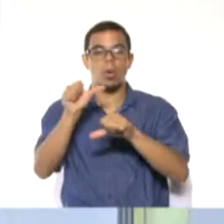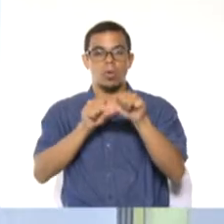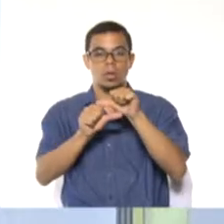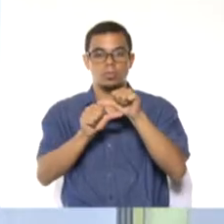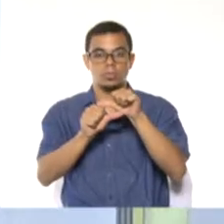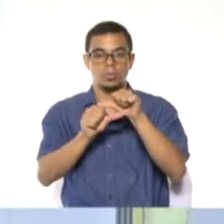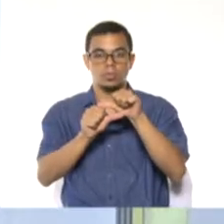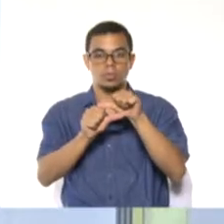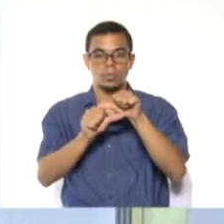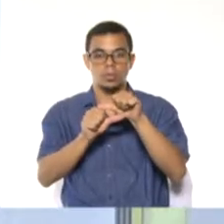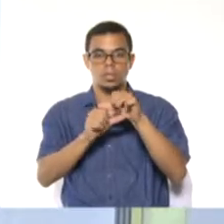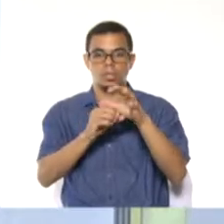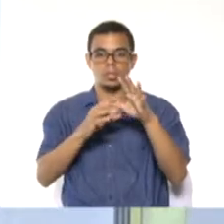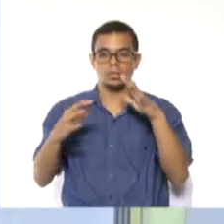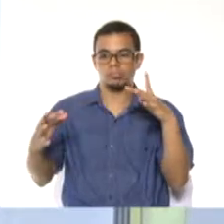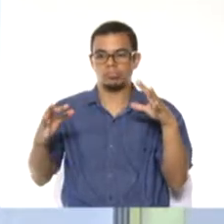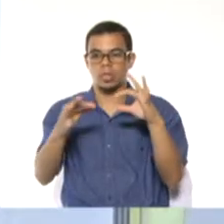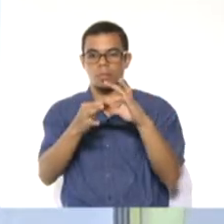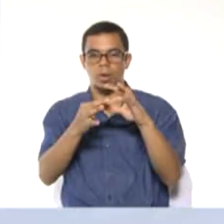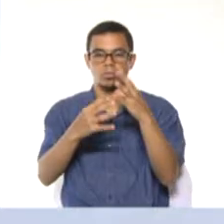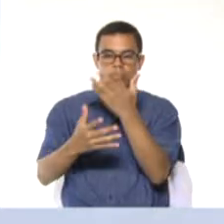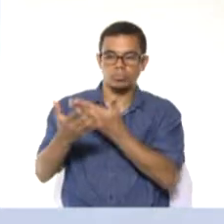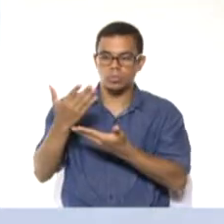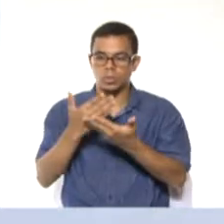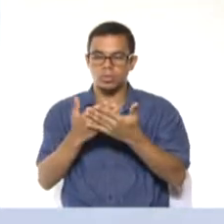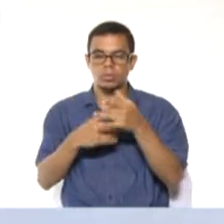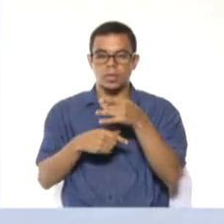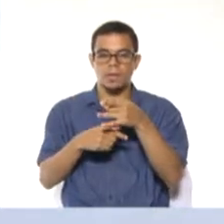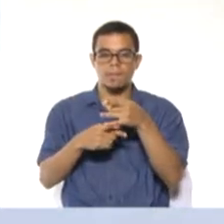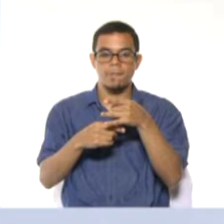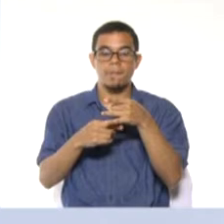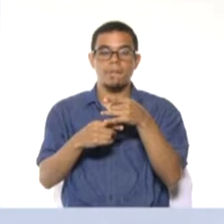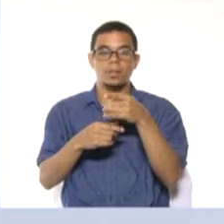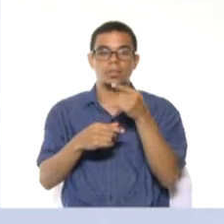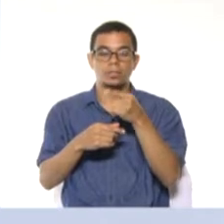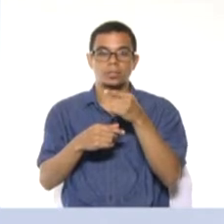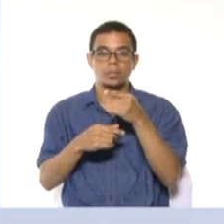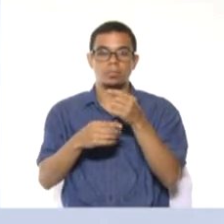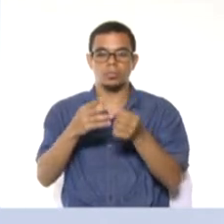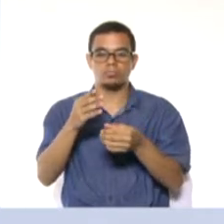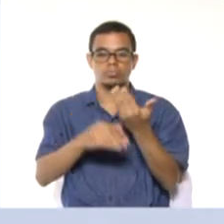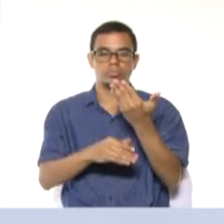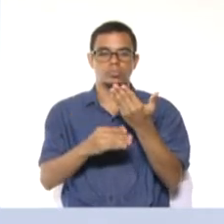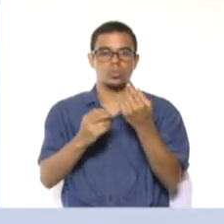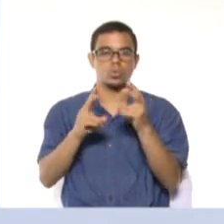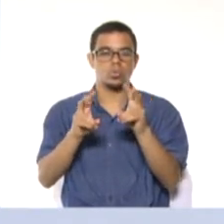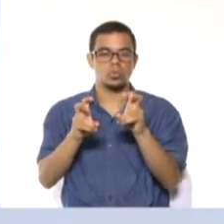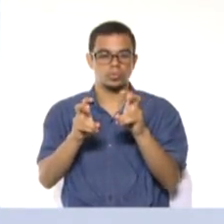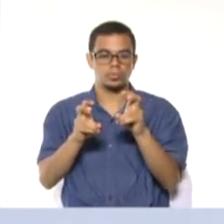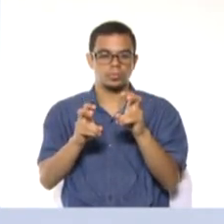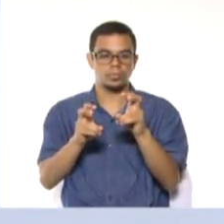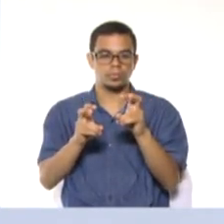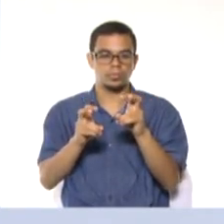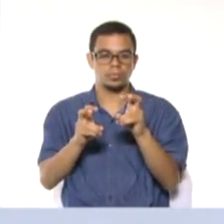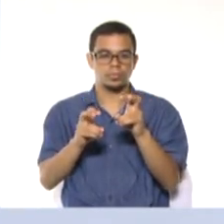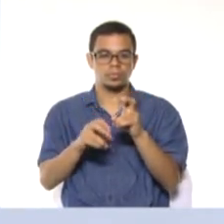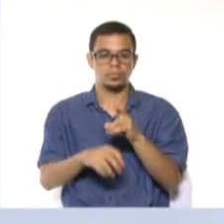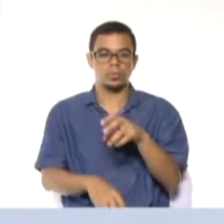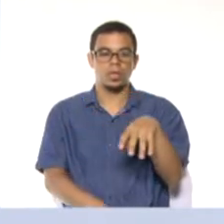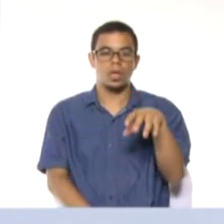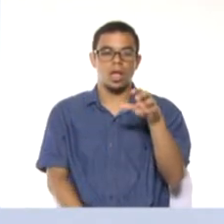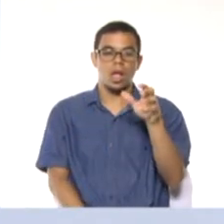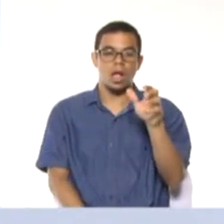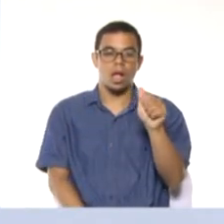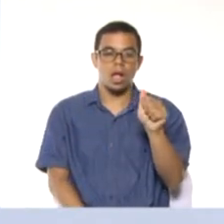para obtener un producto. En este caso, A más B, el más me va a indicar la interacción de